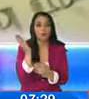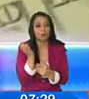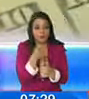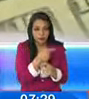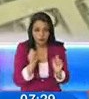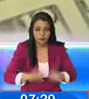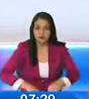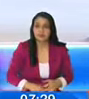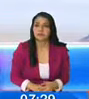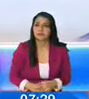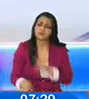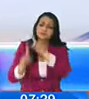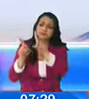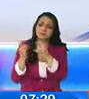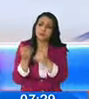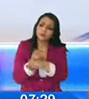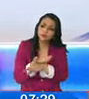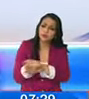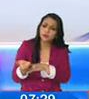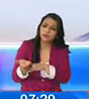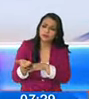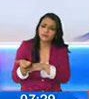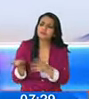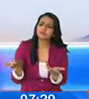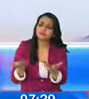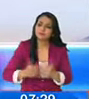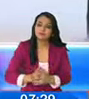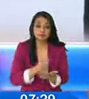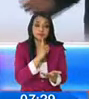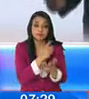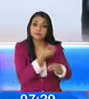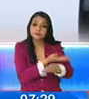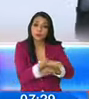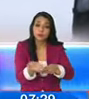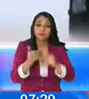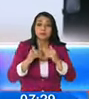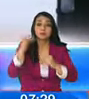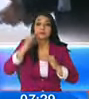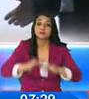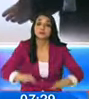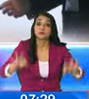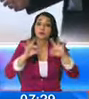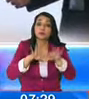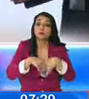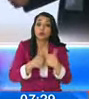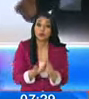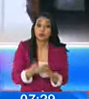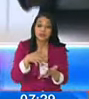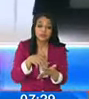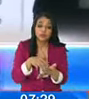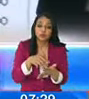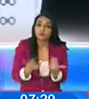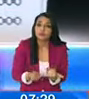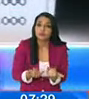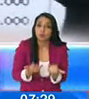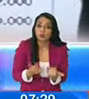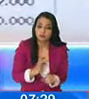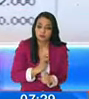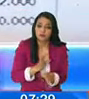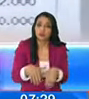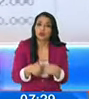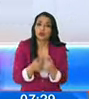jubilados. Ahora, ¿hay algunas recomendaciones por parte de este organismo? Así es, lo más importante es realizar un estudio actuarial que determine cuál